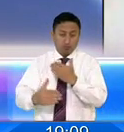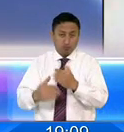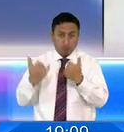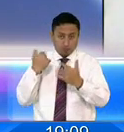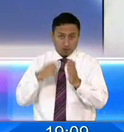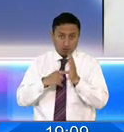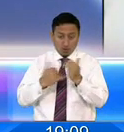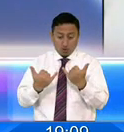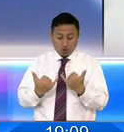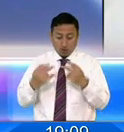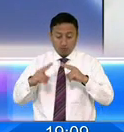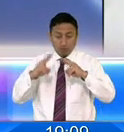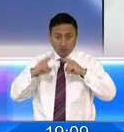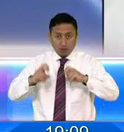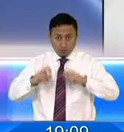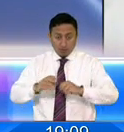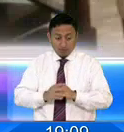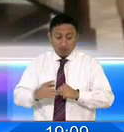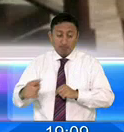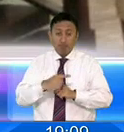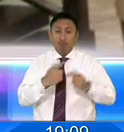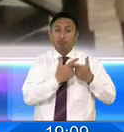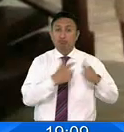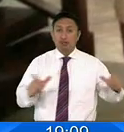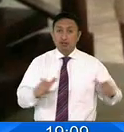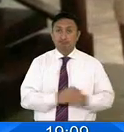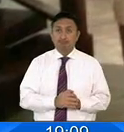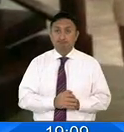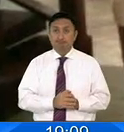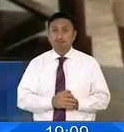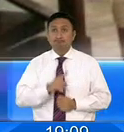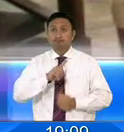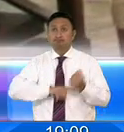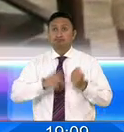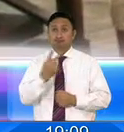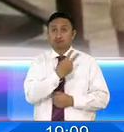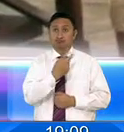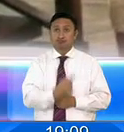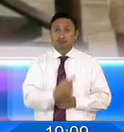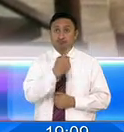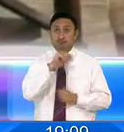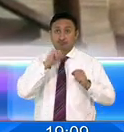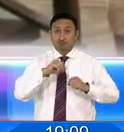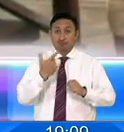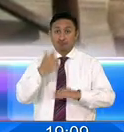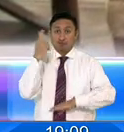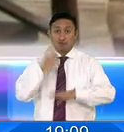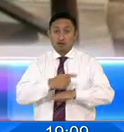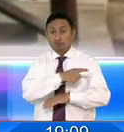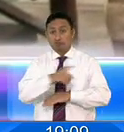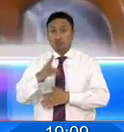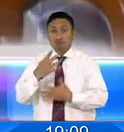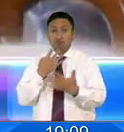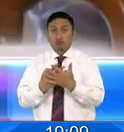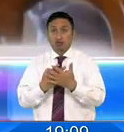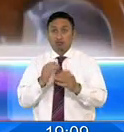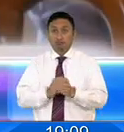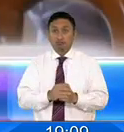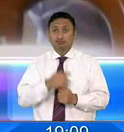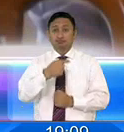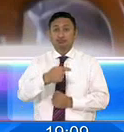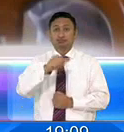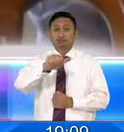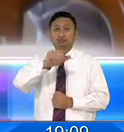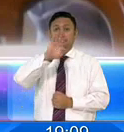este caso la instrucción, en libertad. Sobre los hermanos Dalo y Michelle Bucarán pesa una orden de prisión. Gabriela Pazmiño,